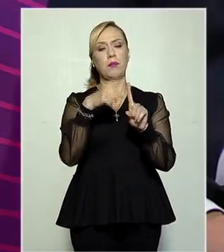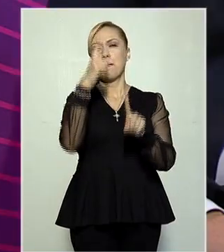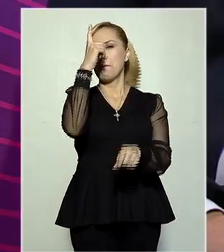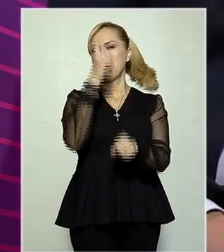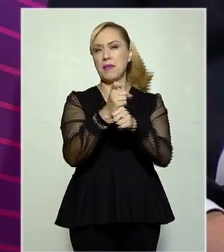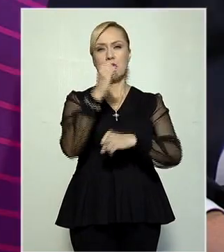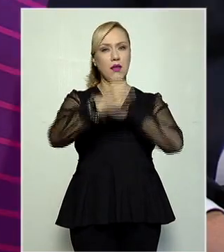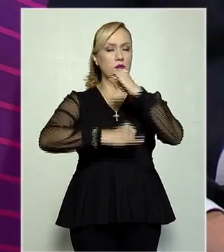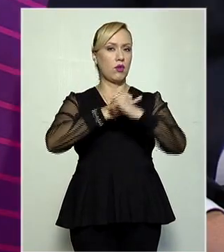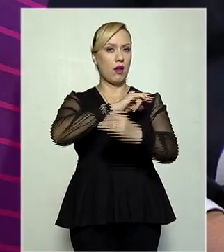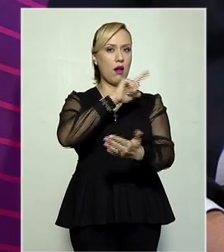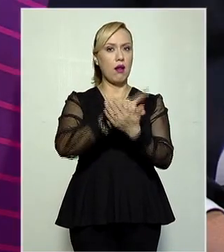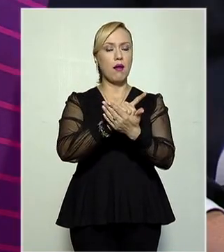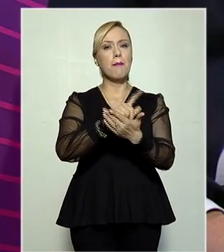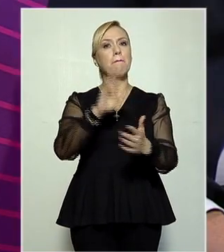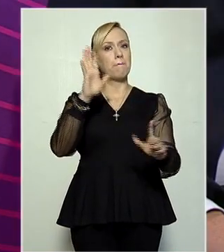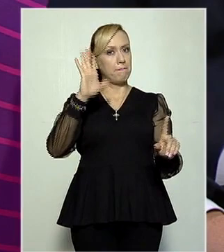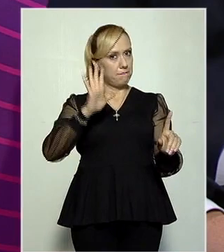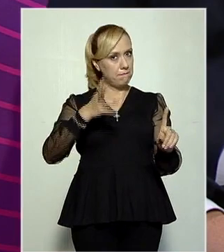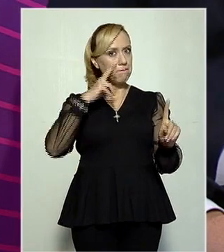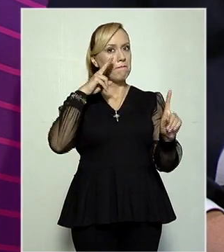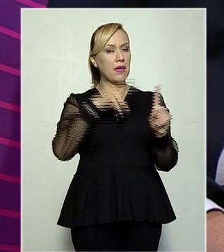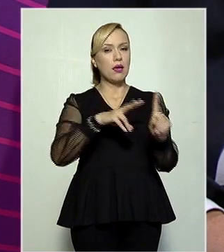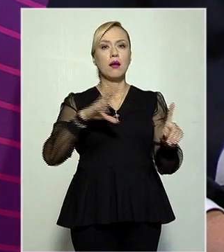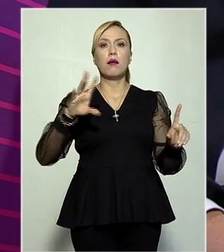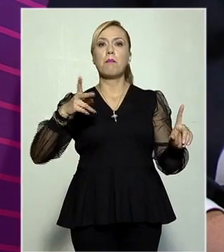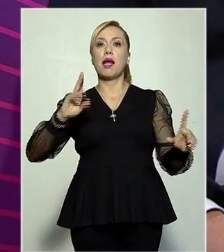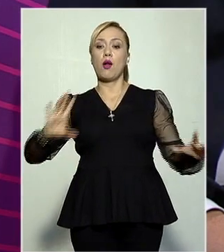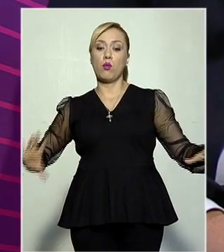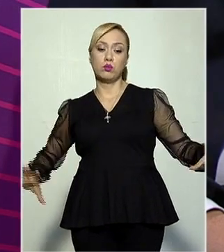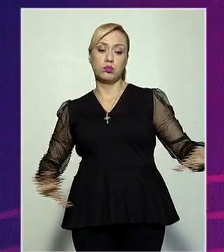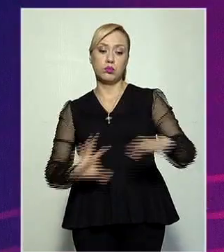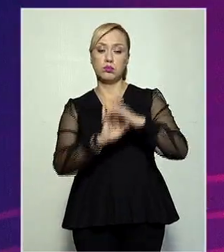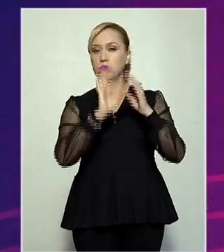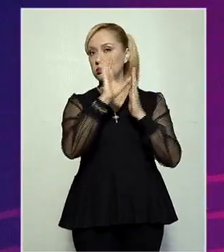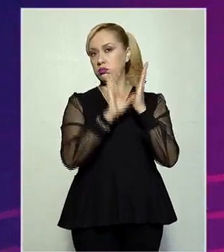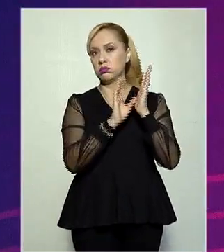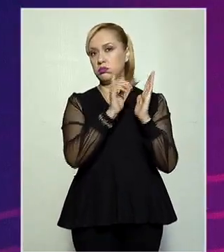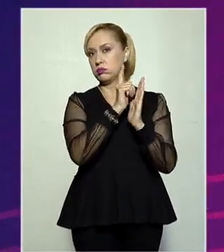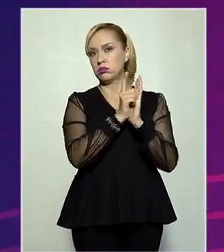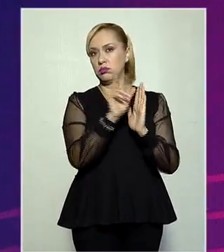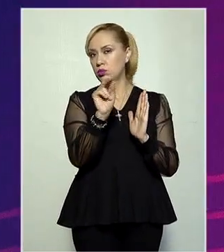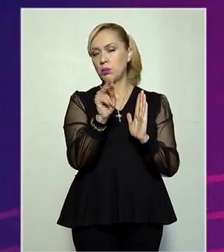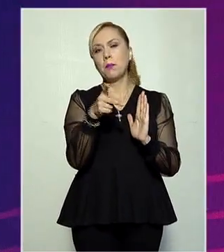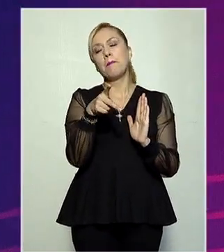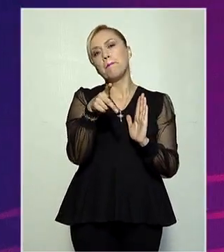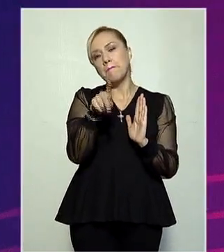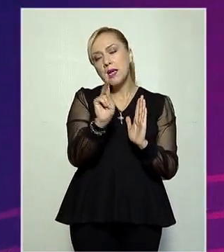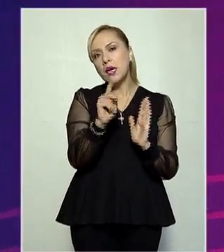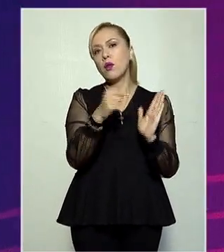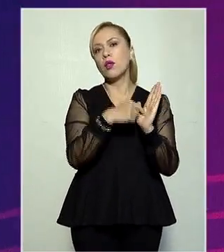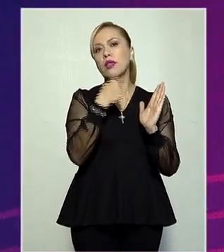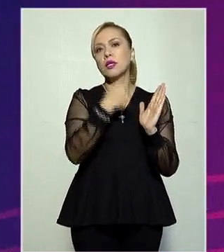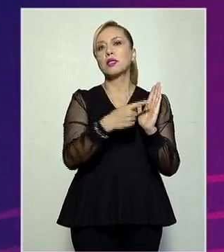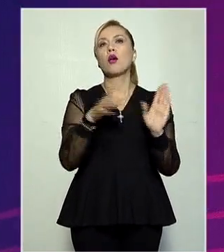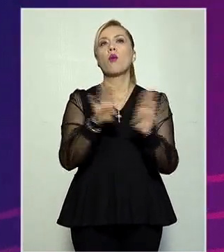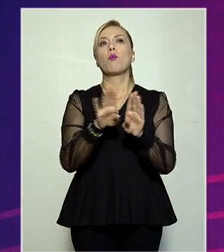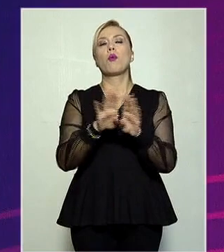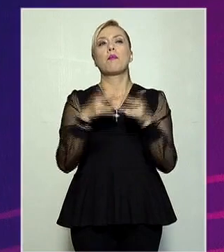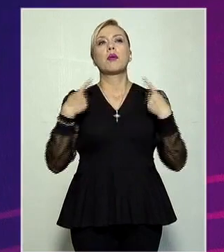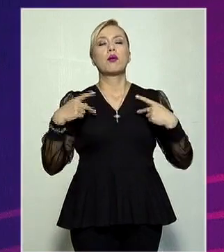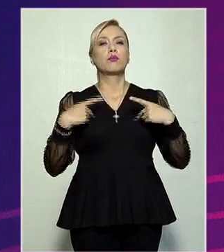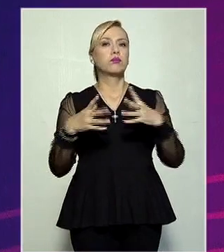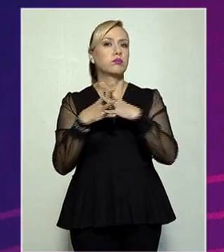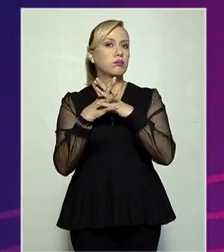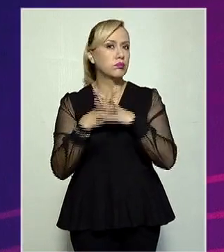instrumento internacional que vemos, aunque no es vinculante, que cubre el concepto de búsqueda en general, sin distinguir si se trata de una desaparición forzada, si se trata de una